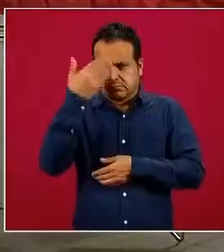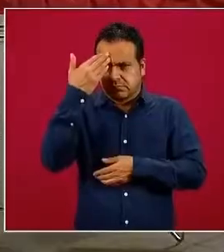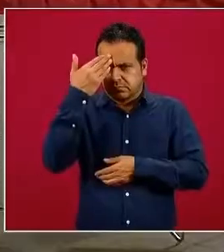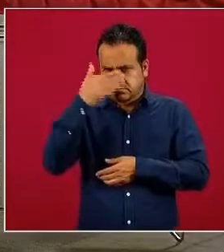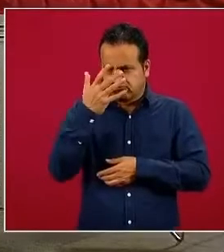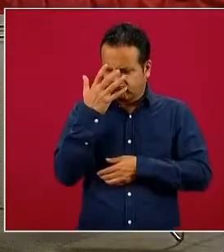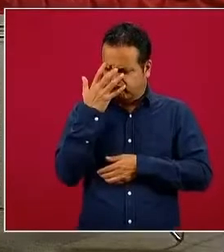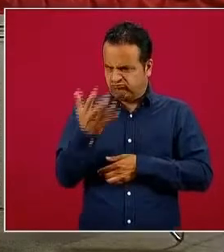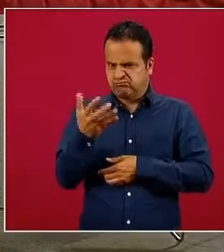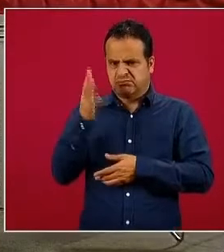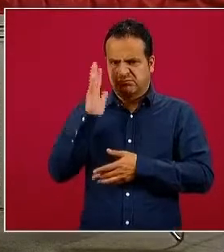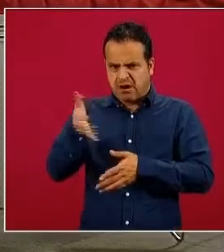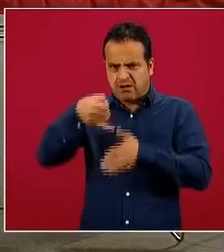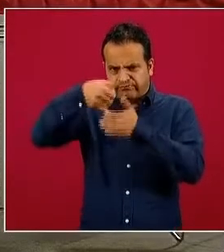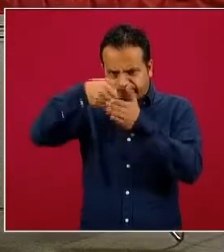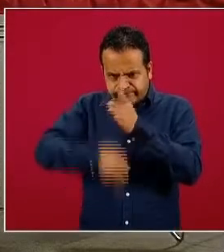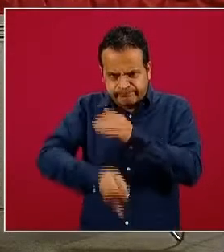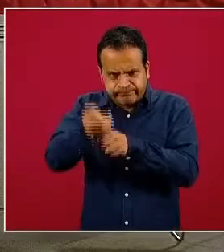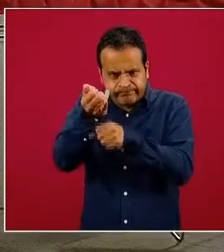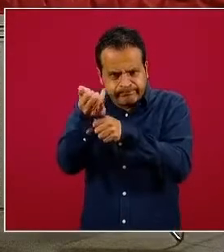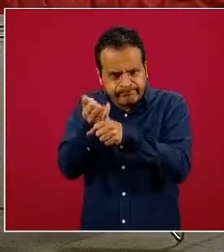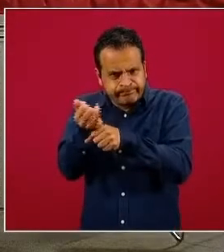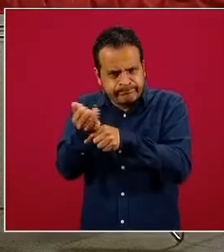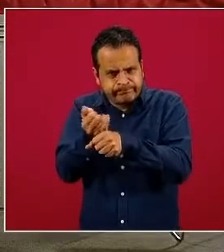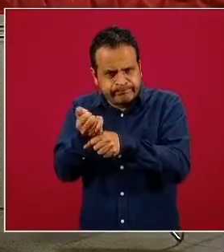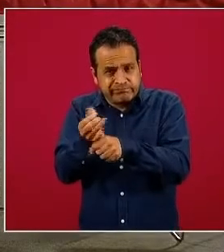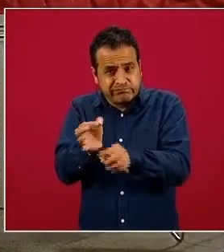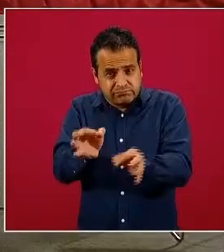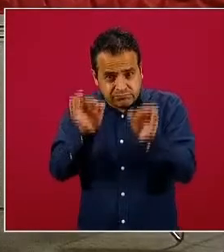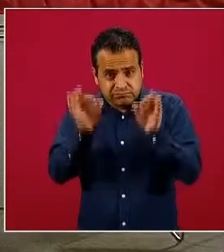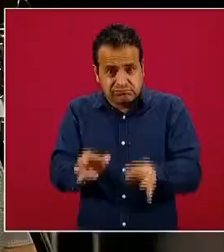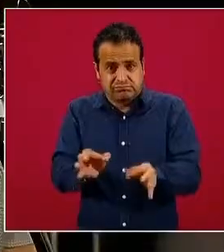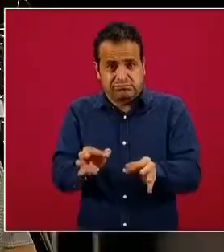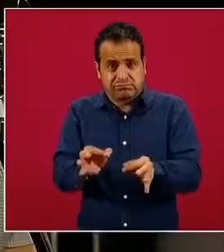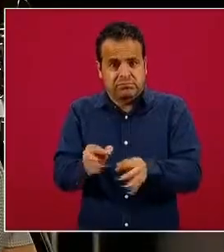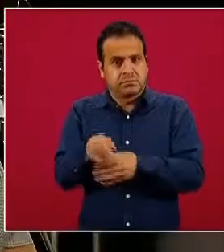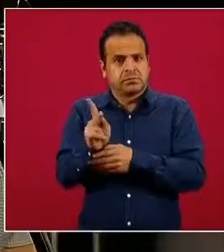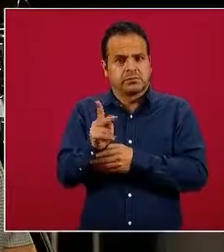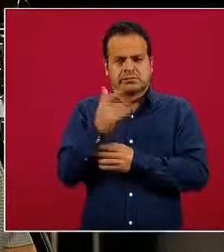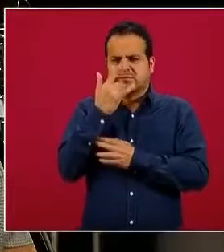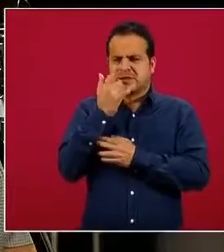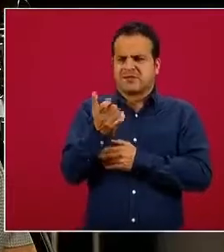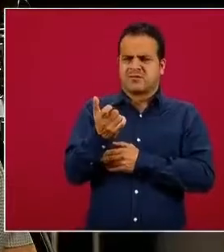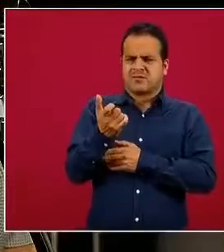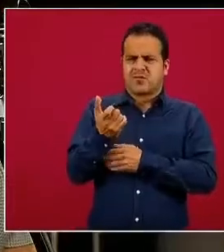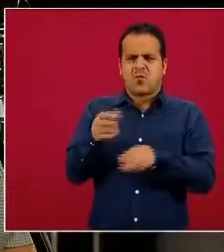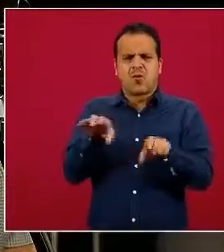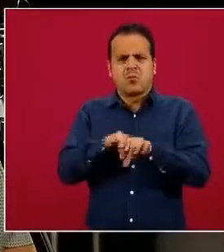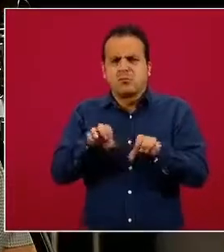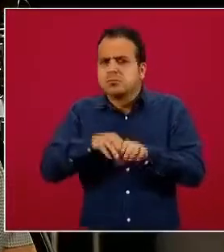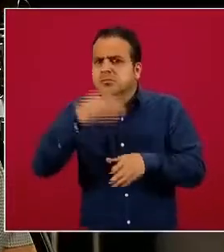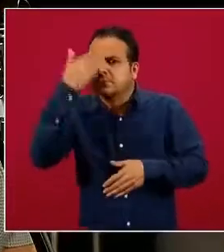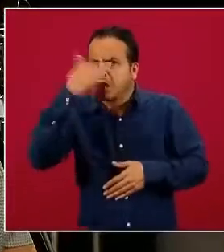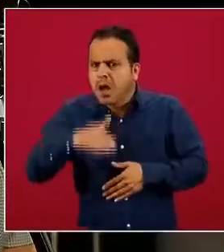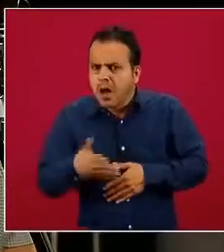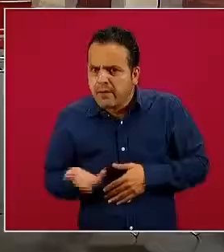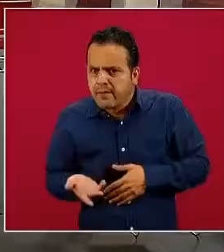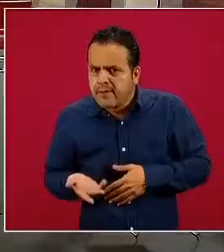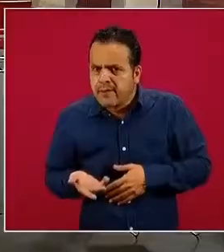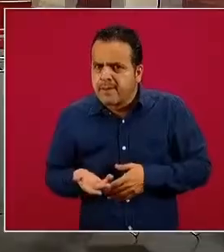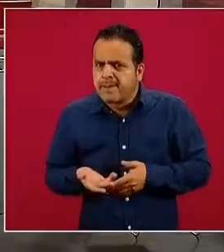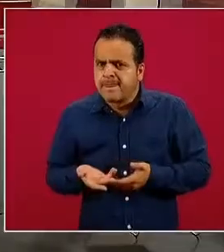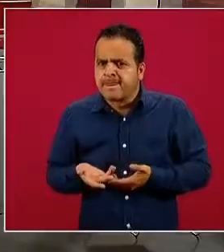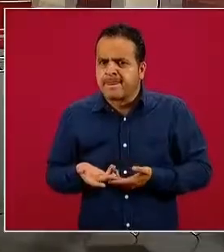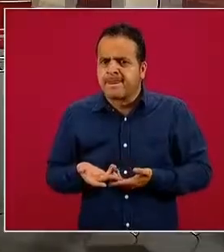han publicado algunos en Lancet, pero no sé, se me hace como que es todavía muy temprano para asegurar cosas tan serias. Gracias.